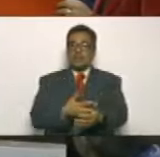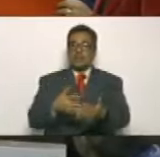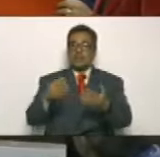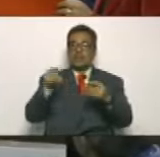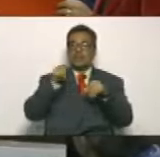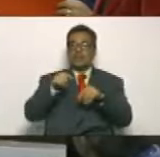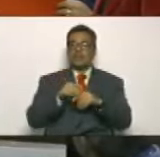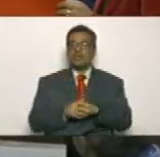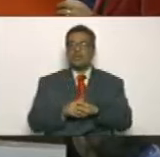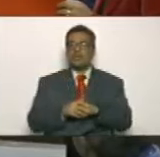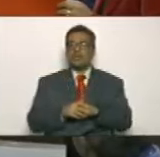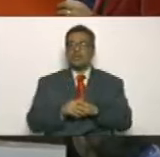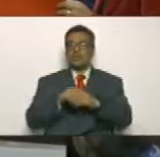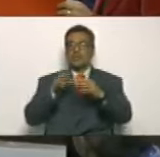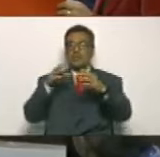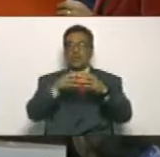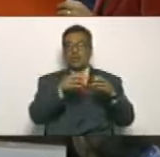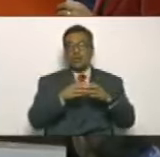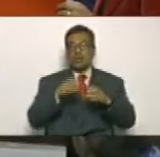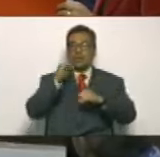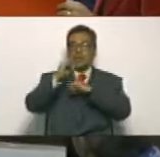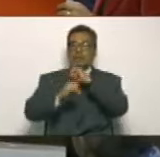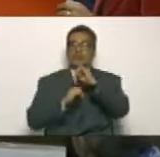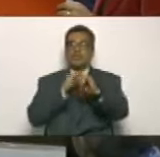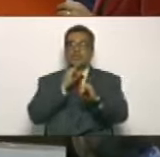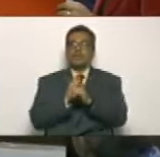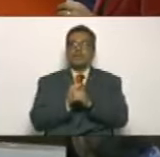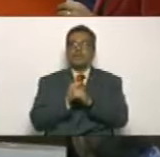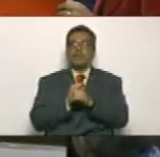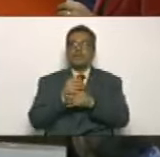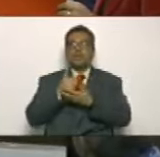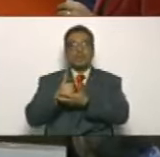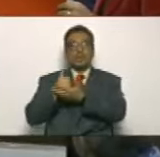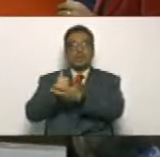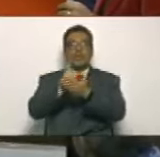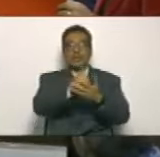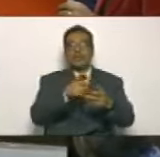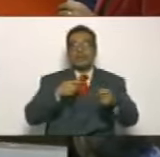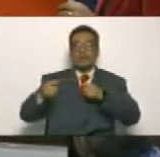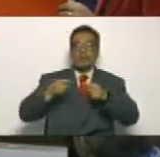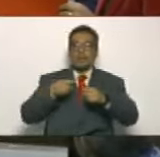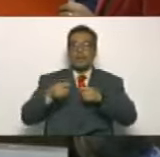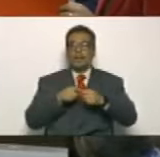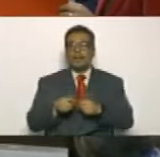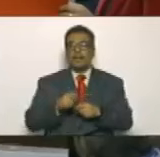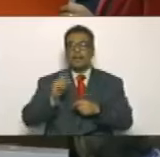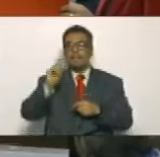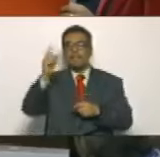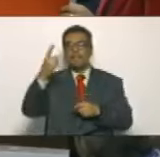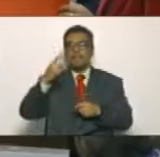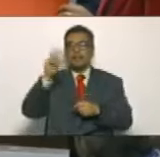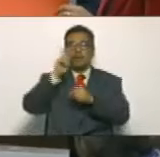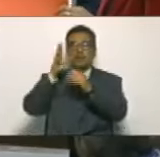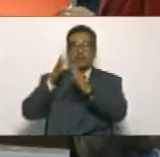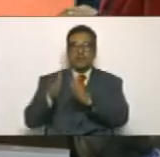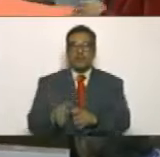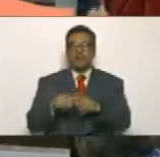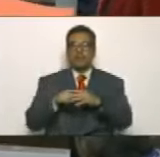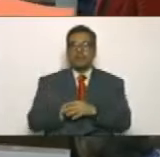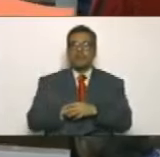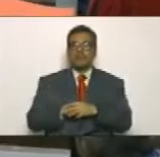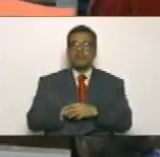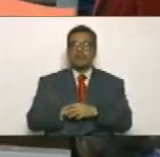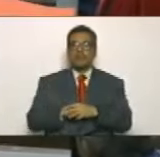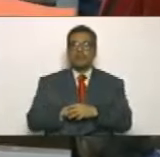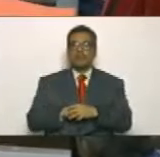venas, a la comunidad internacional, a la solidaridad activa con los primeros venezolanos